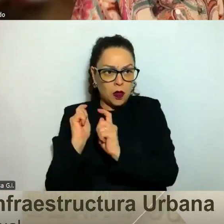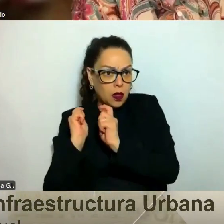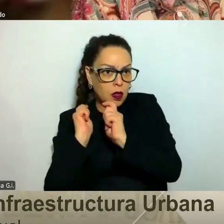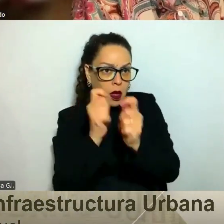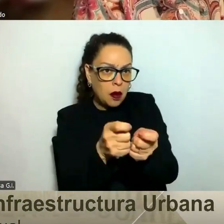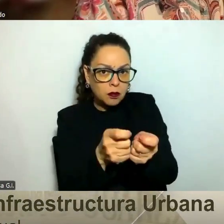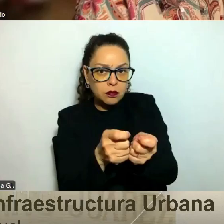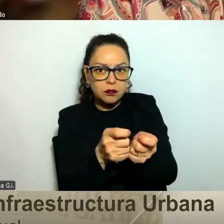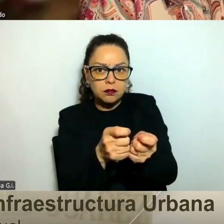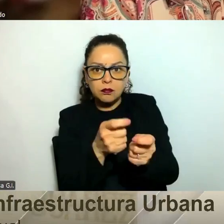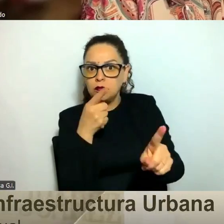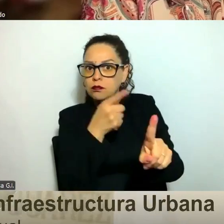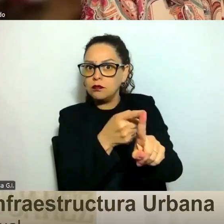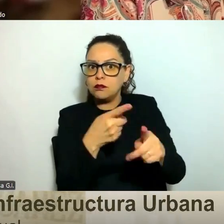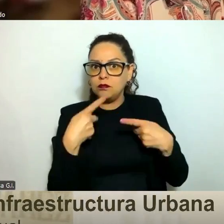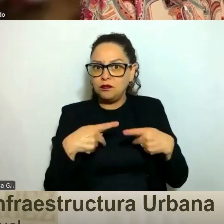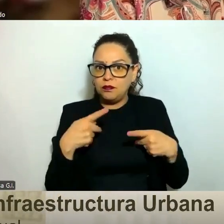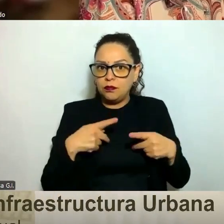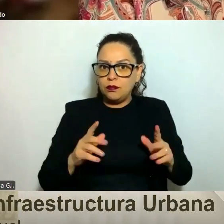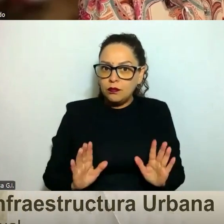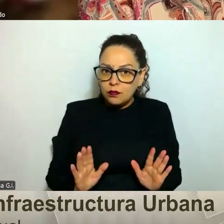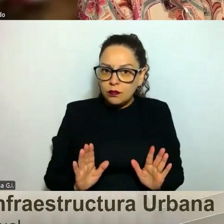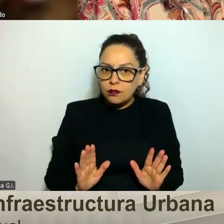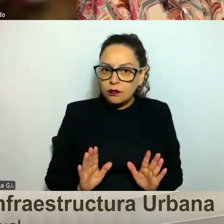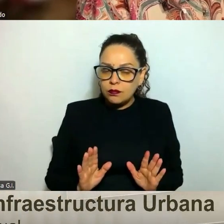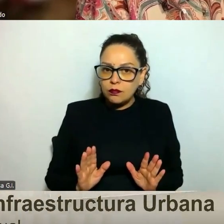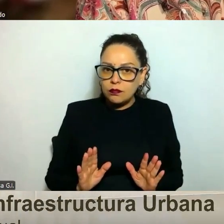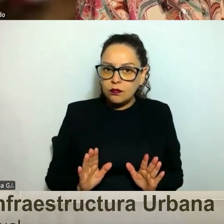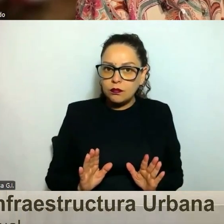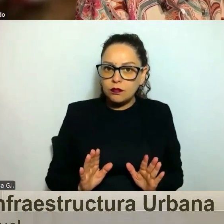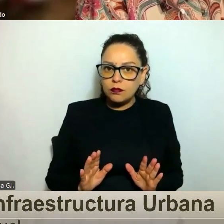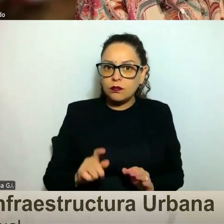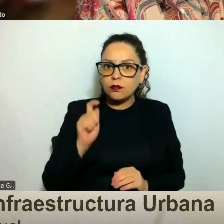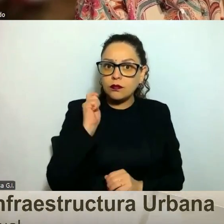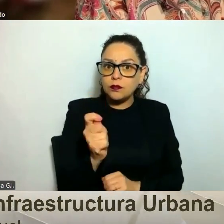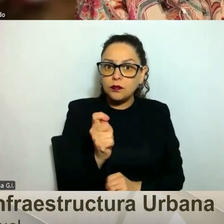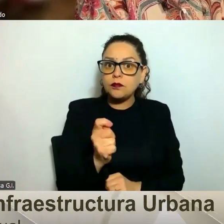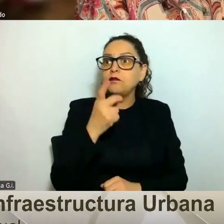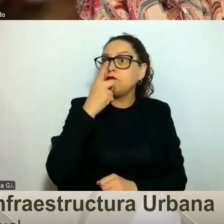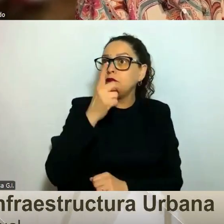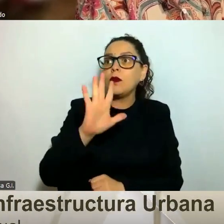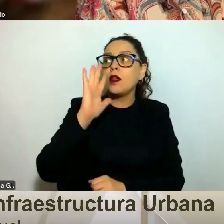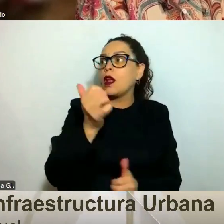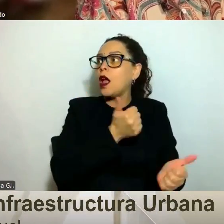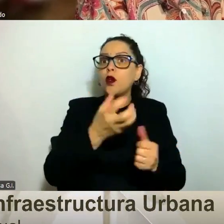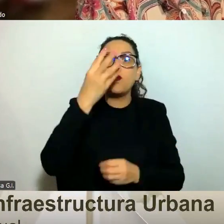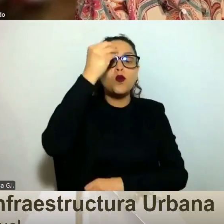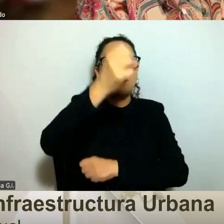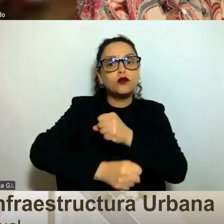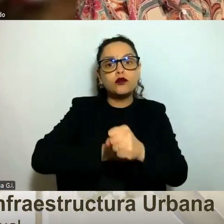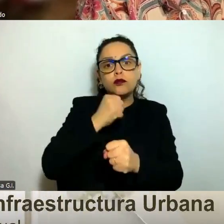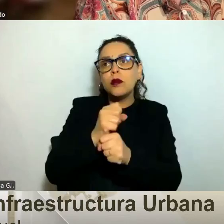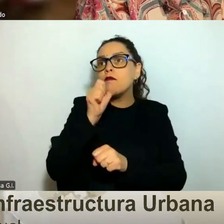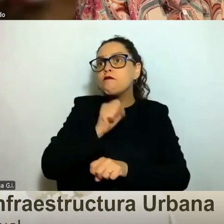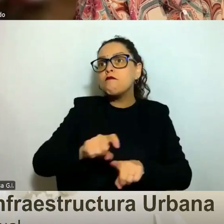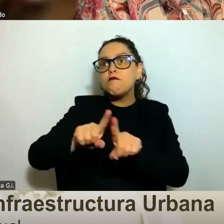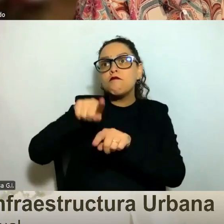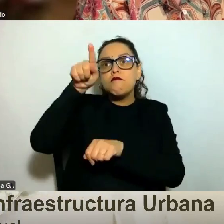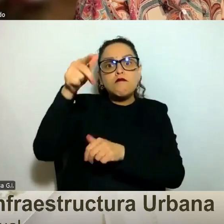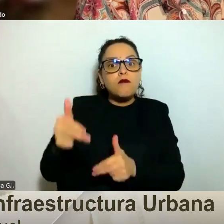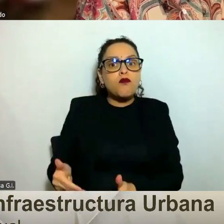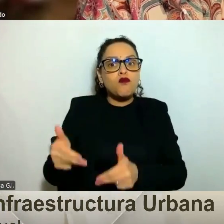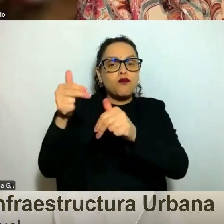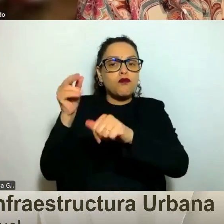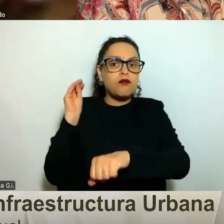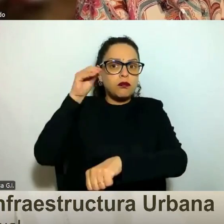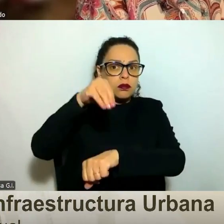concediéndole al particular el beneficio de la duda sobre la antigüedad de un giro donde evidentemente